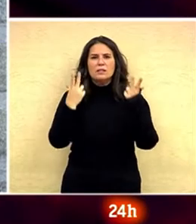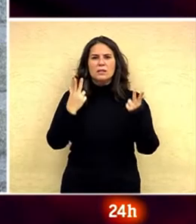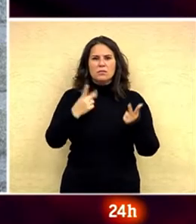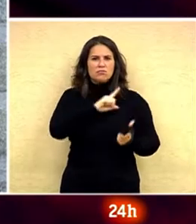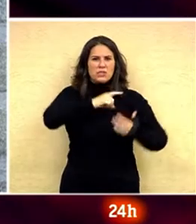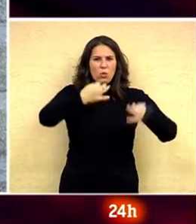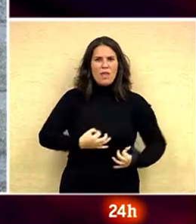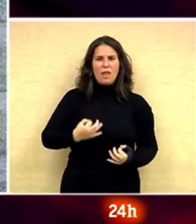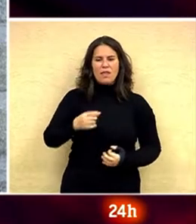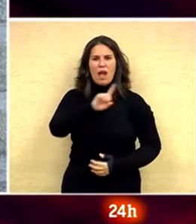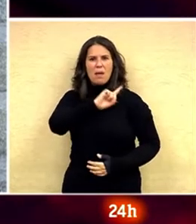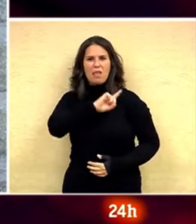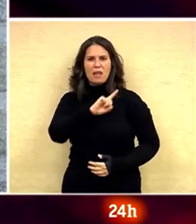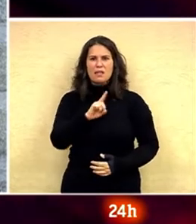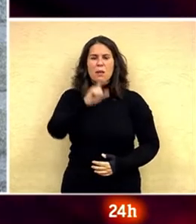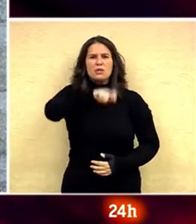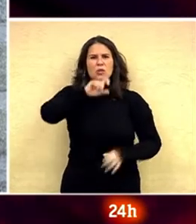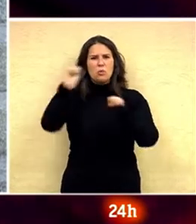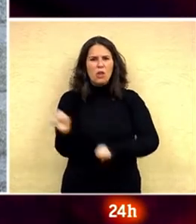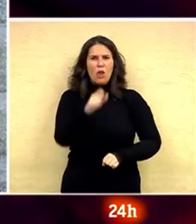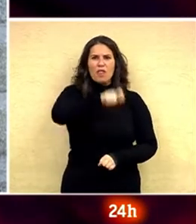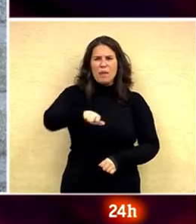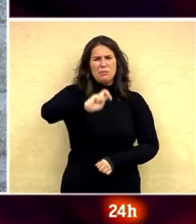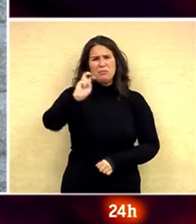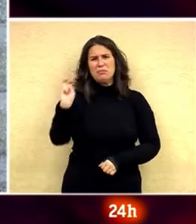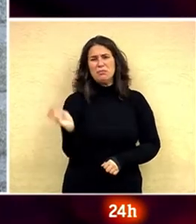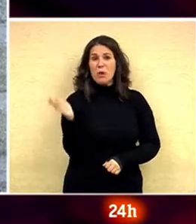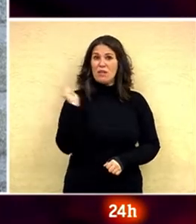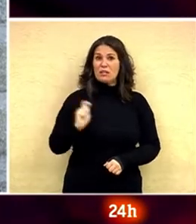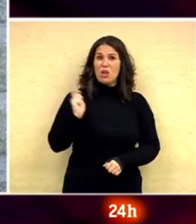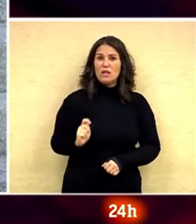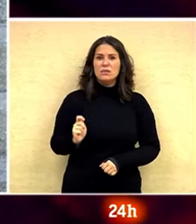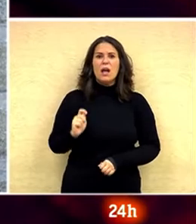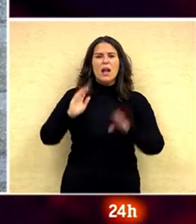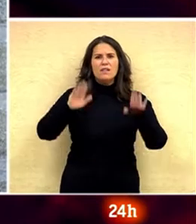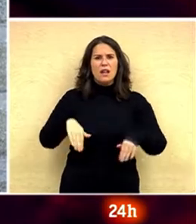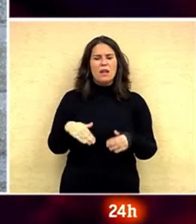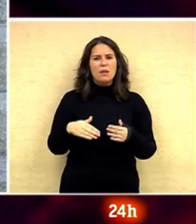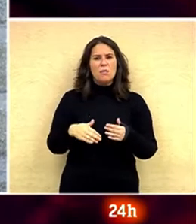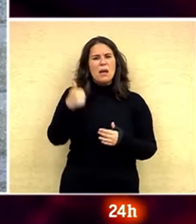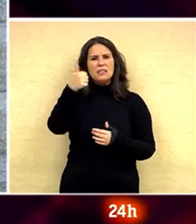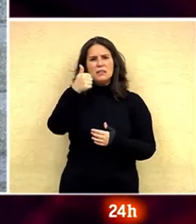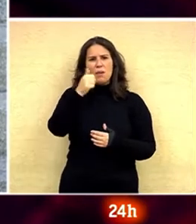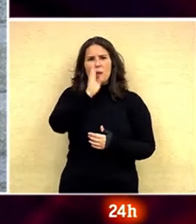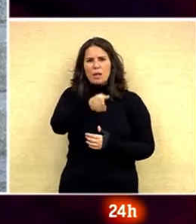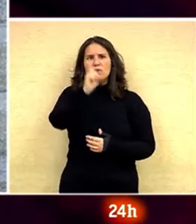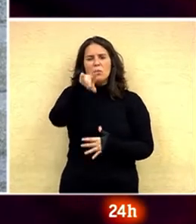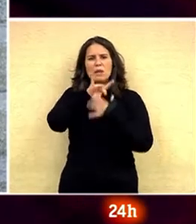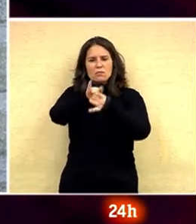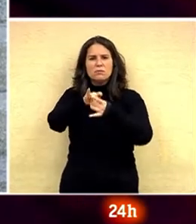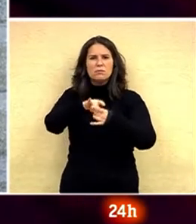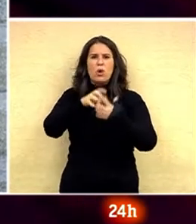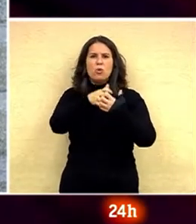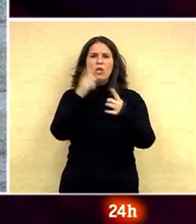fuerzas de seguridad, fuerzas armadas, personal de protección civil y tantas otras, han sostenido más directamente la lucha contra la